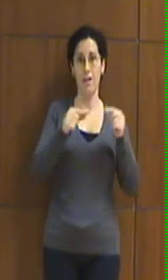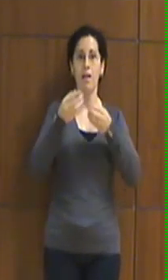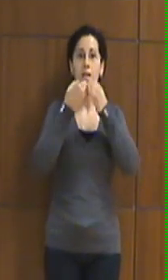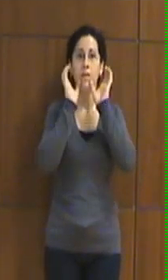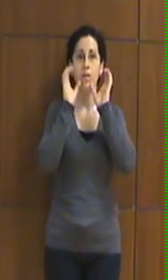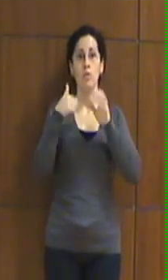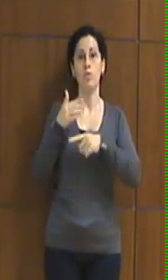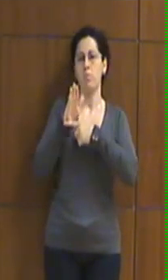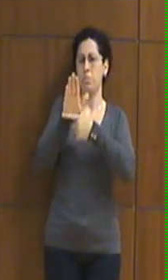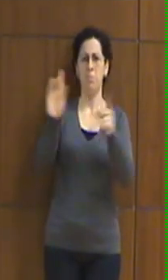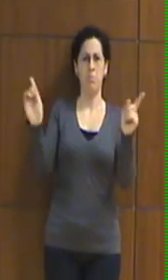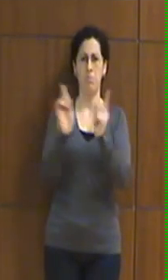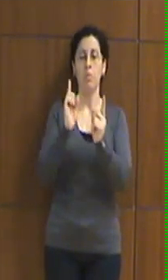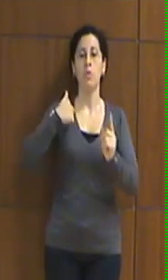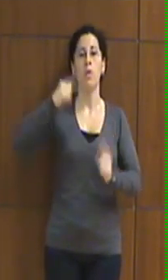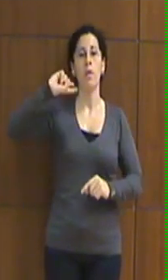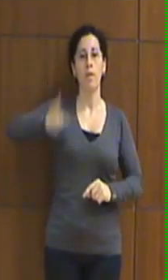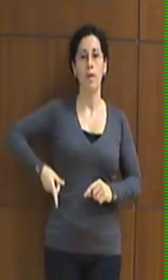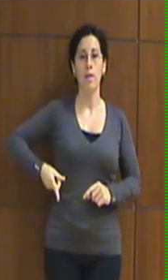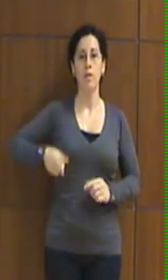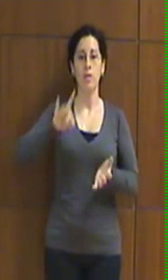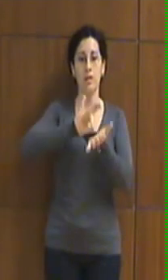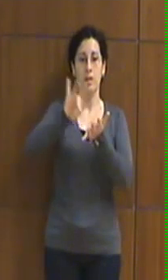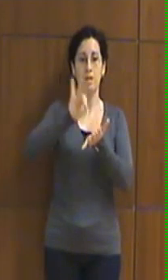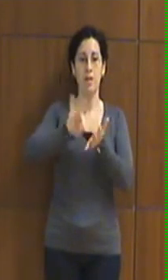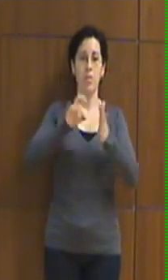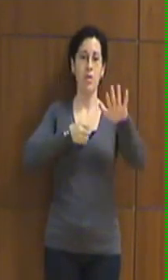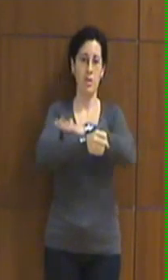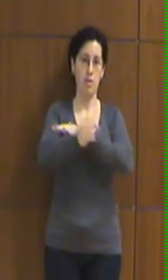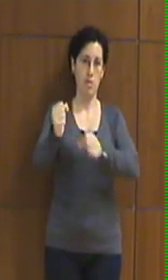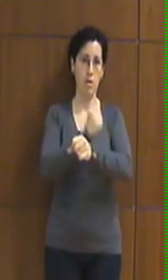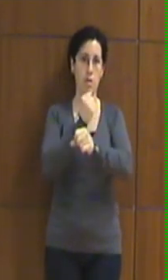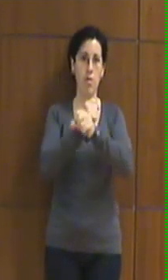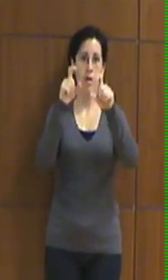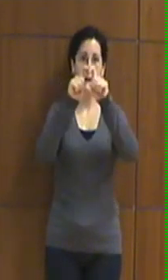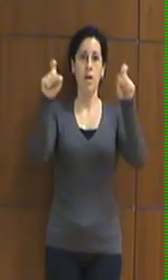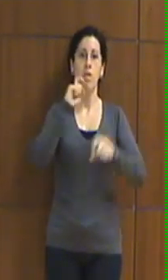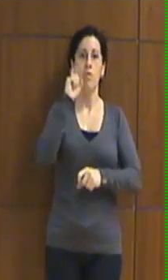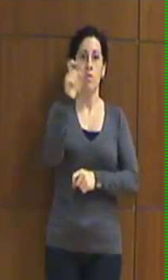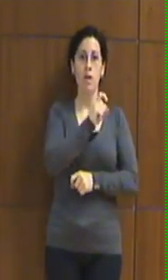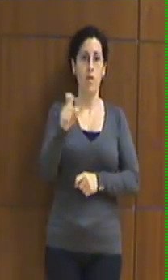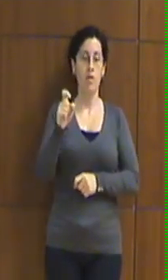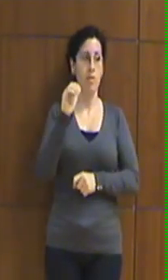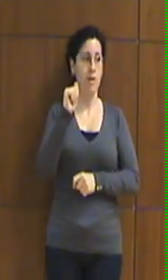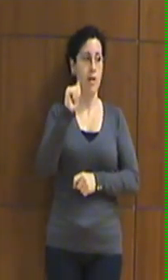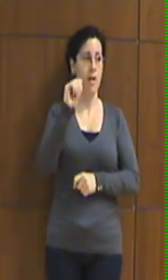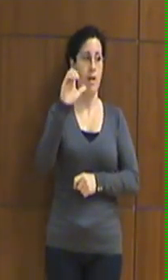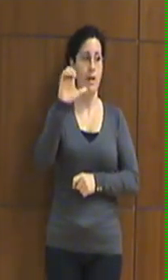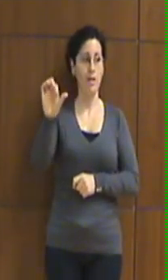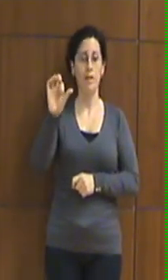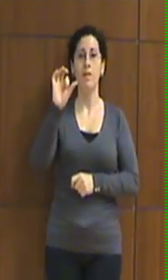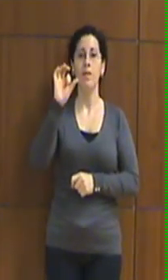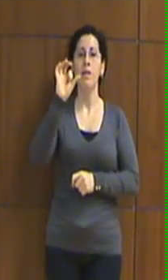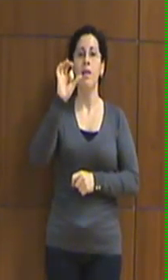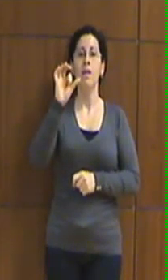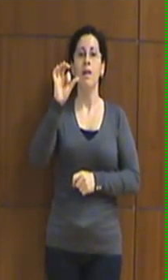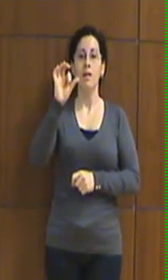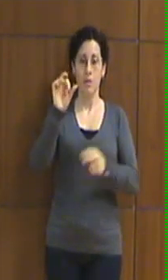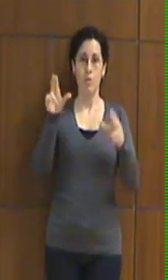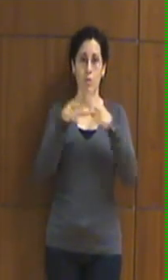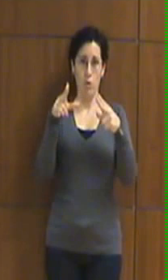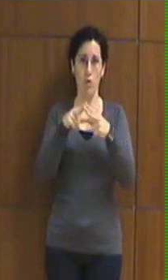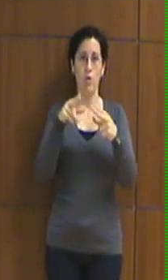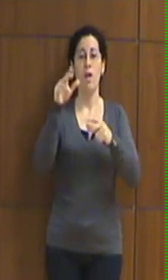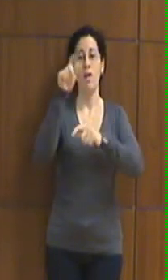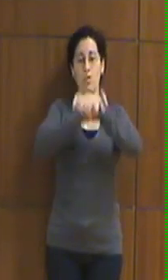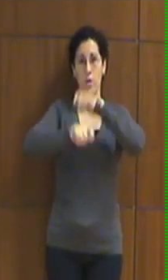Me presento brevemente. Soy director del Servicio de Inserción Laboral de la Fundación APROCOR y somos socios de AESE, de la